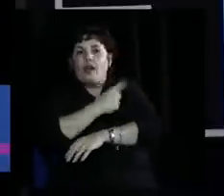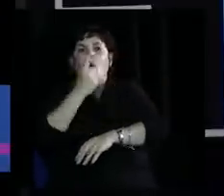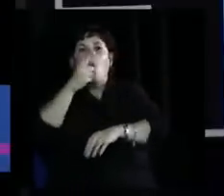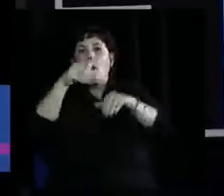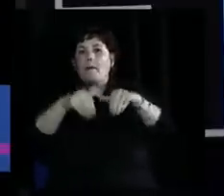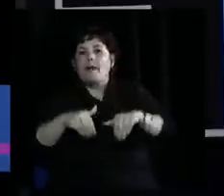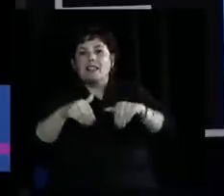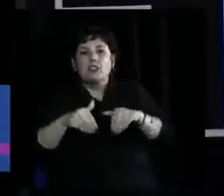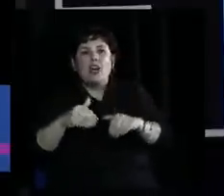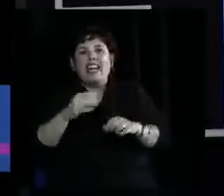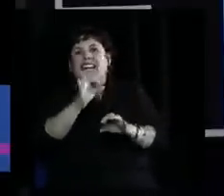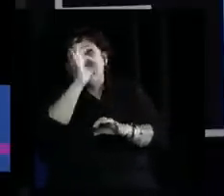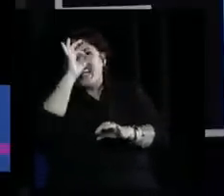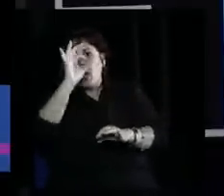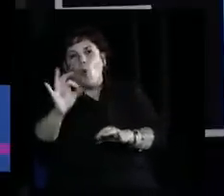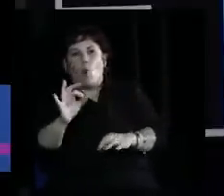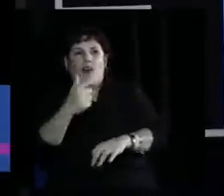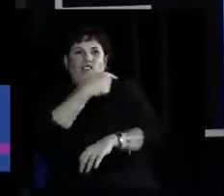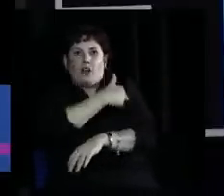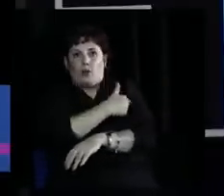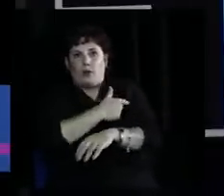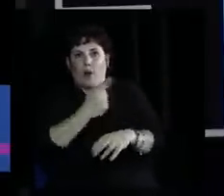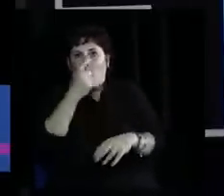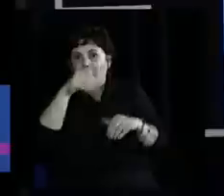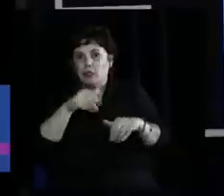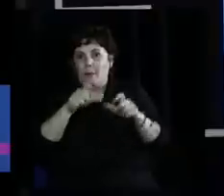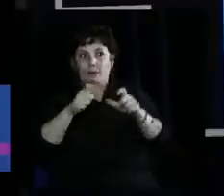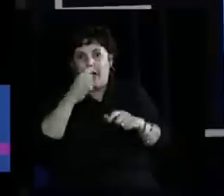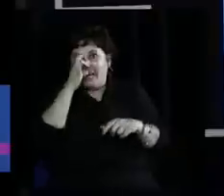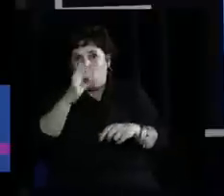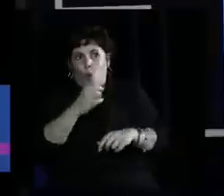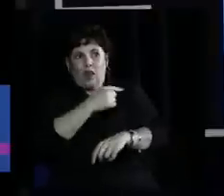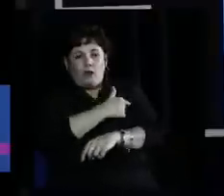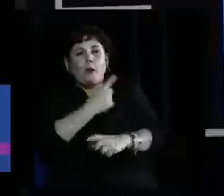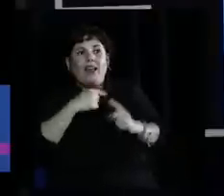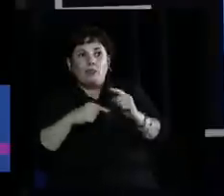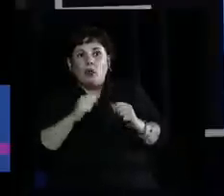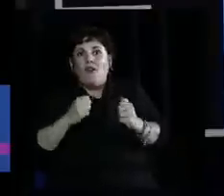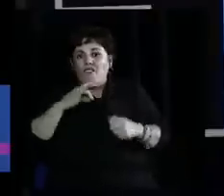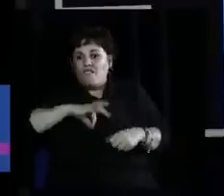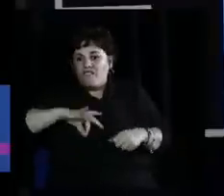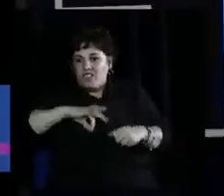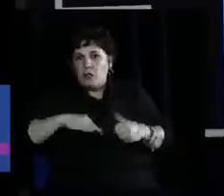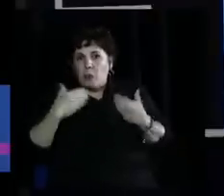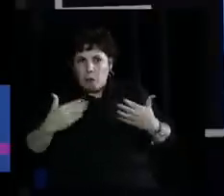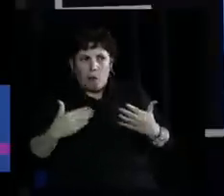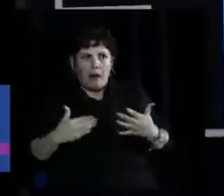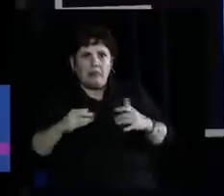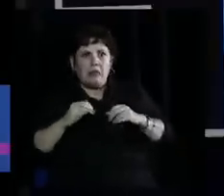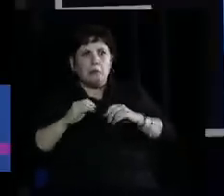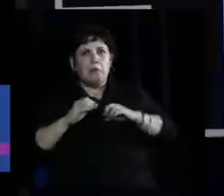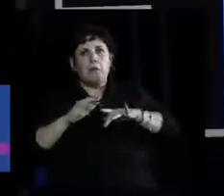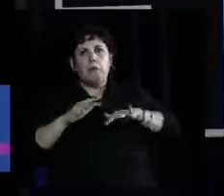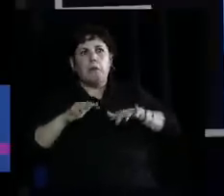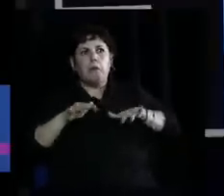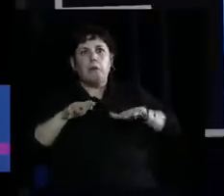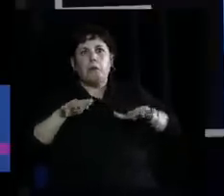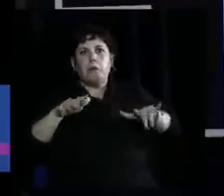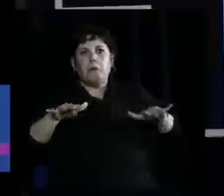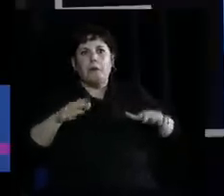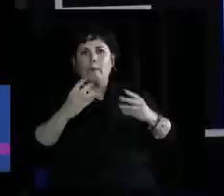siquiera recibió ninguna dosis. Por lo cual, el virus tiene todavía mucho campo para correr. Tiene